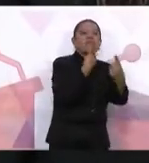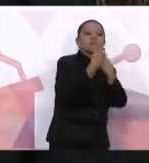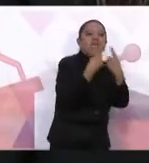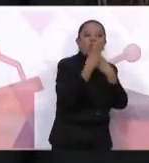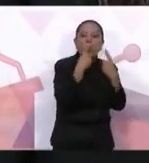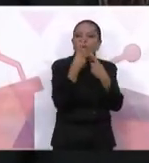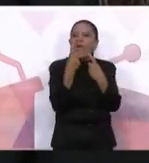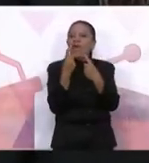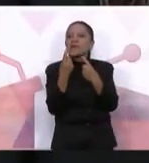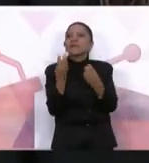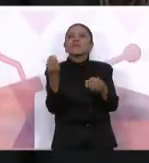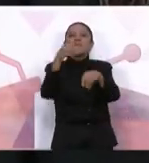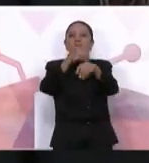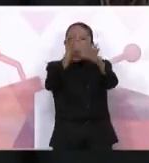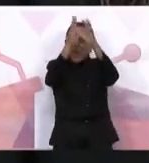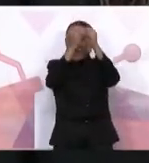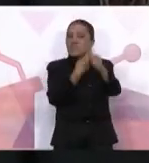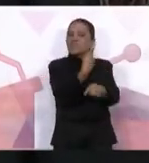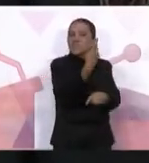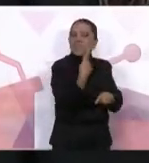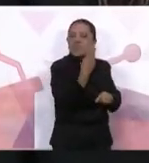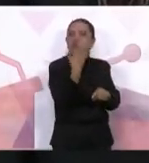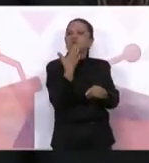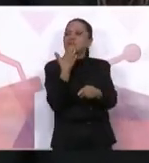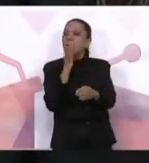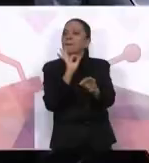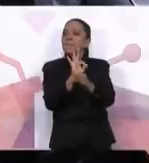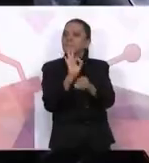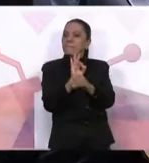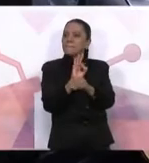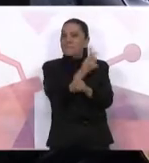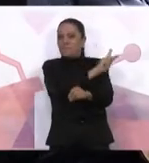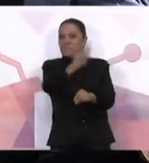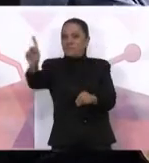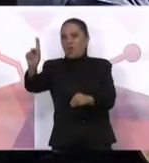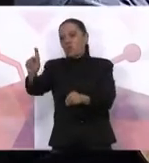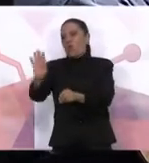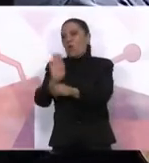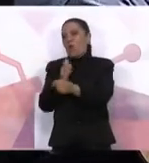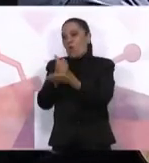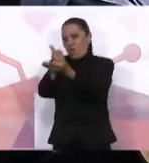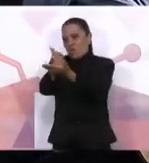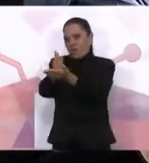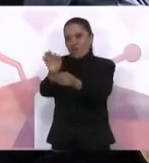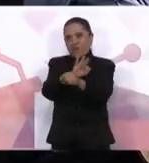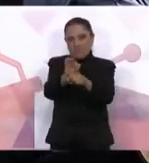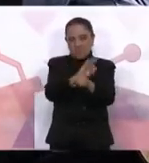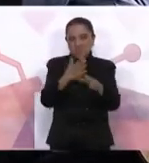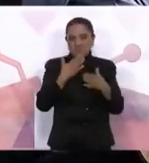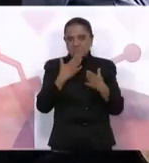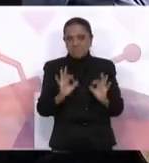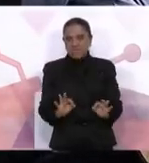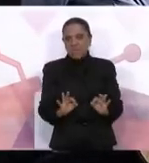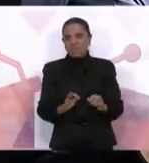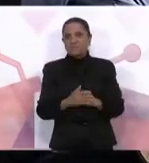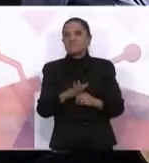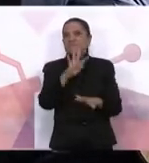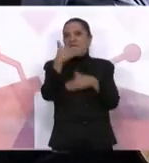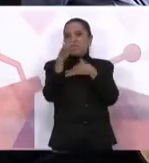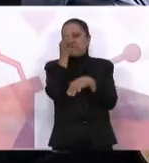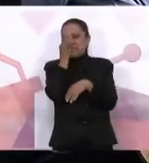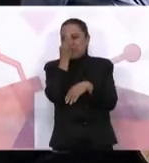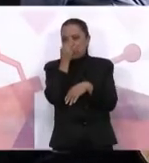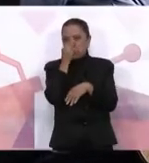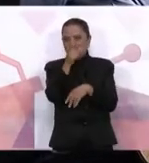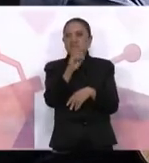que a todos convenga y la ciudadanía salga beneficiada quedarán 15 segundos para usted el doctor caballero solano candidato del